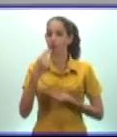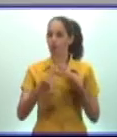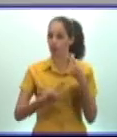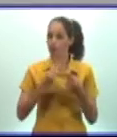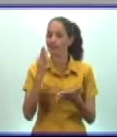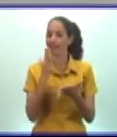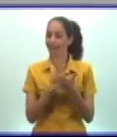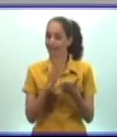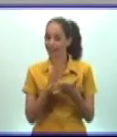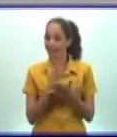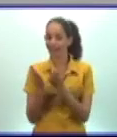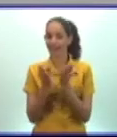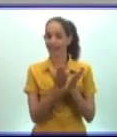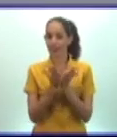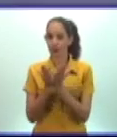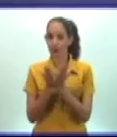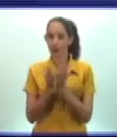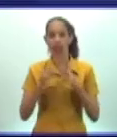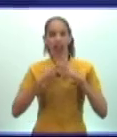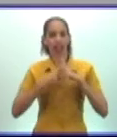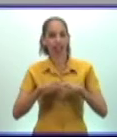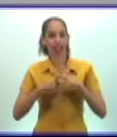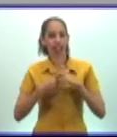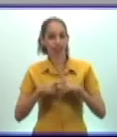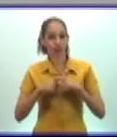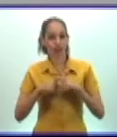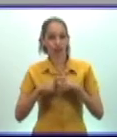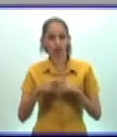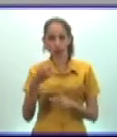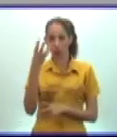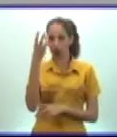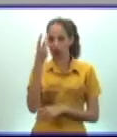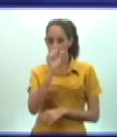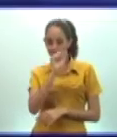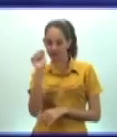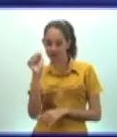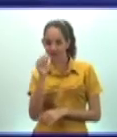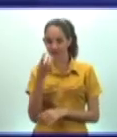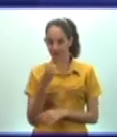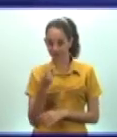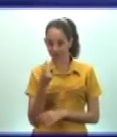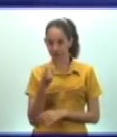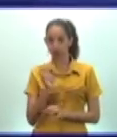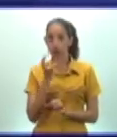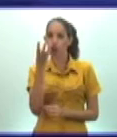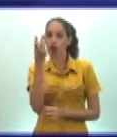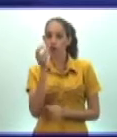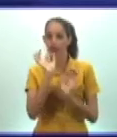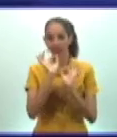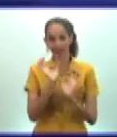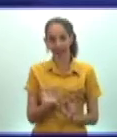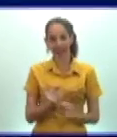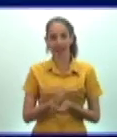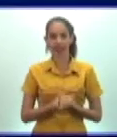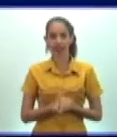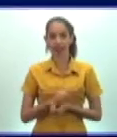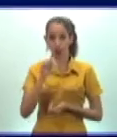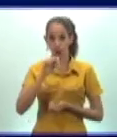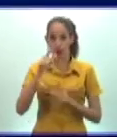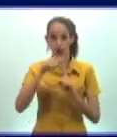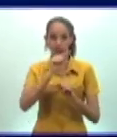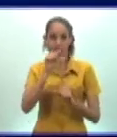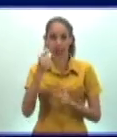hoy. A resolver combinadas con números reales. Les propongo el tema de la